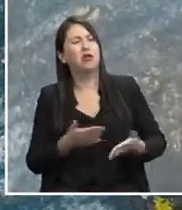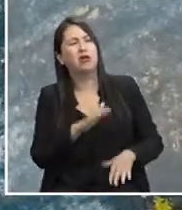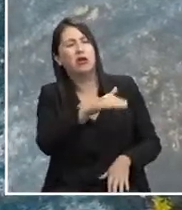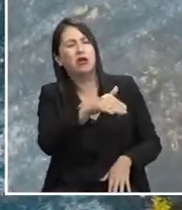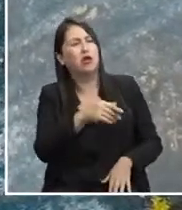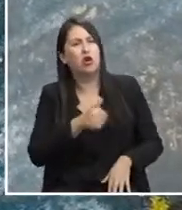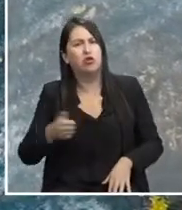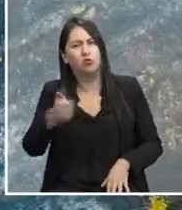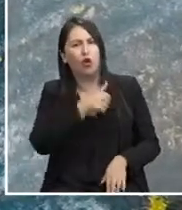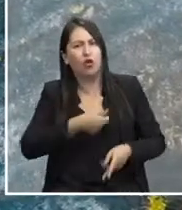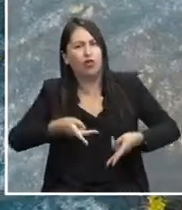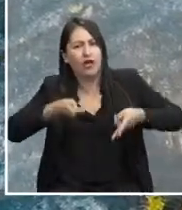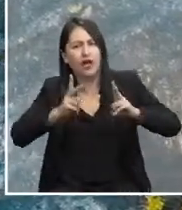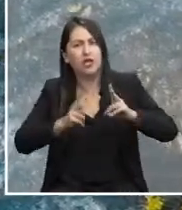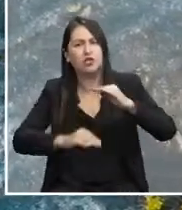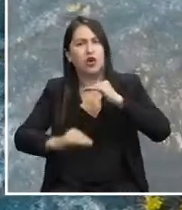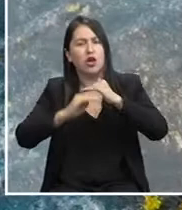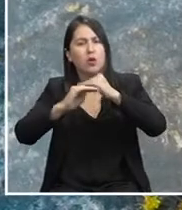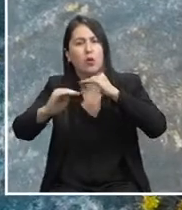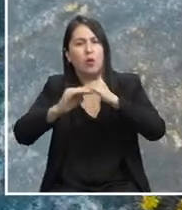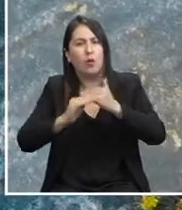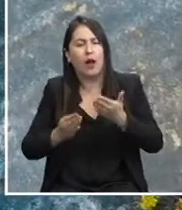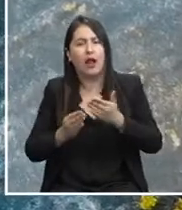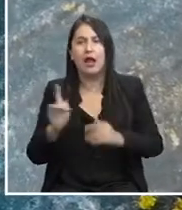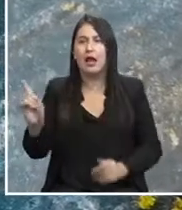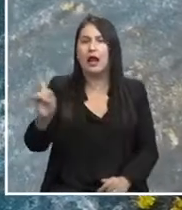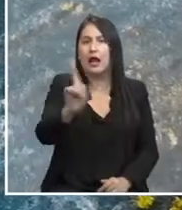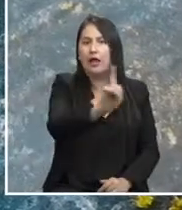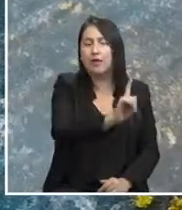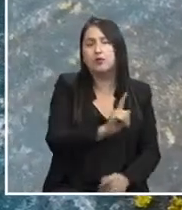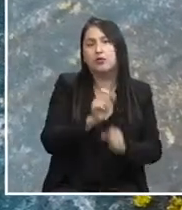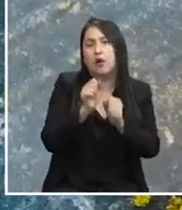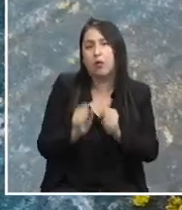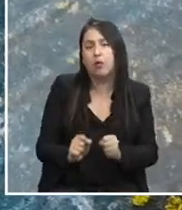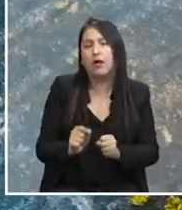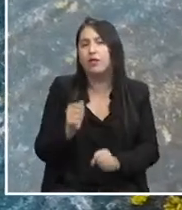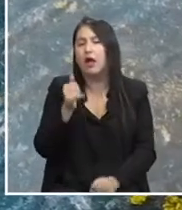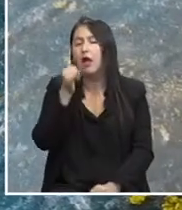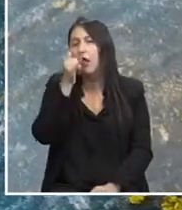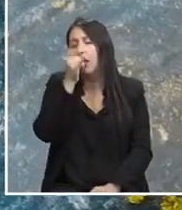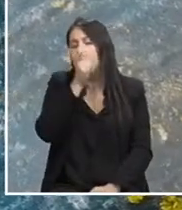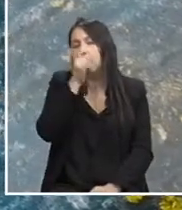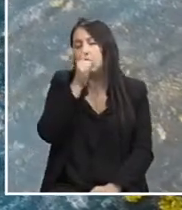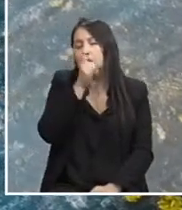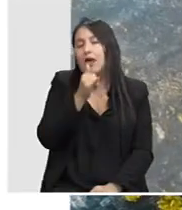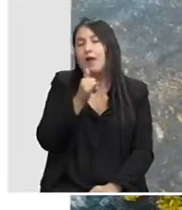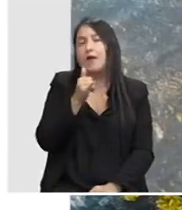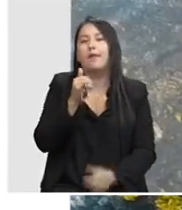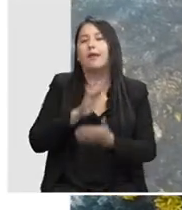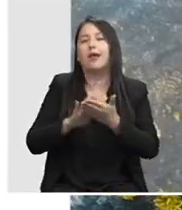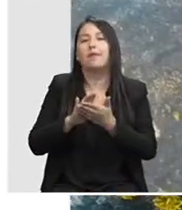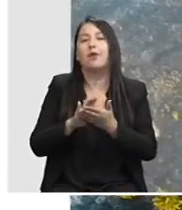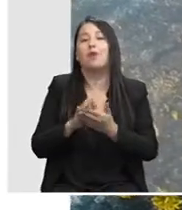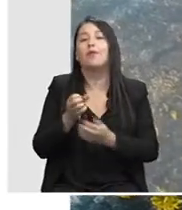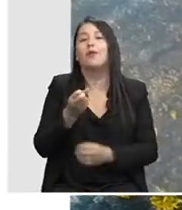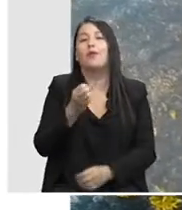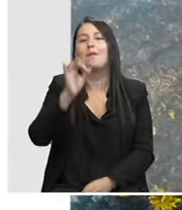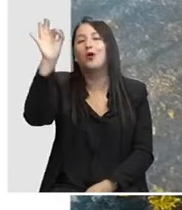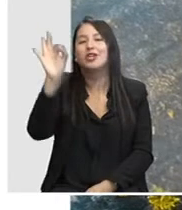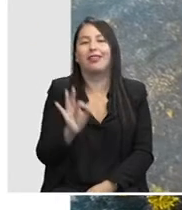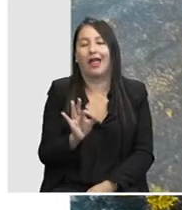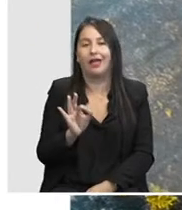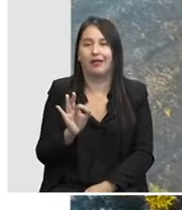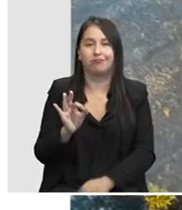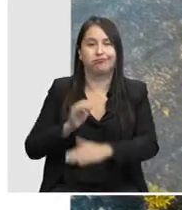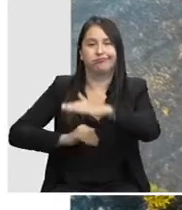derecho igual, digamos, y digamos que cada persona puede contaminar tanto, pongámosle un techo, por ejemplo. ¿Qué sucedería en